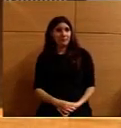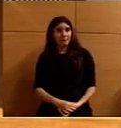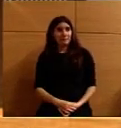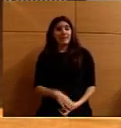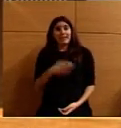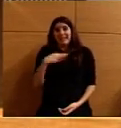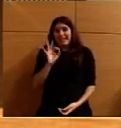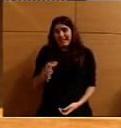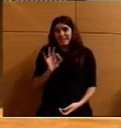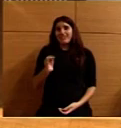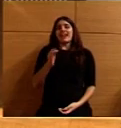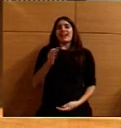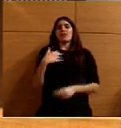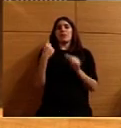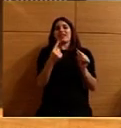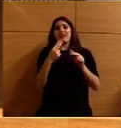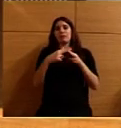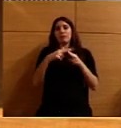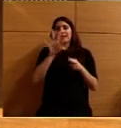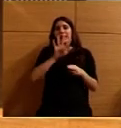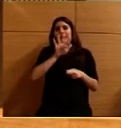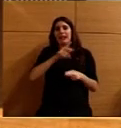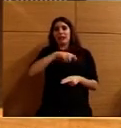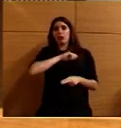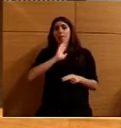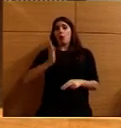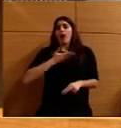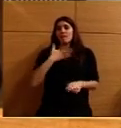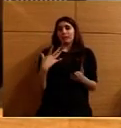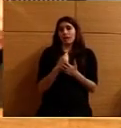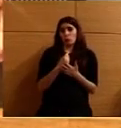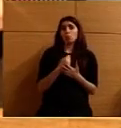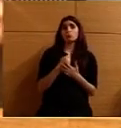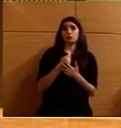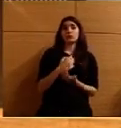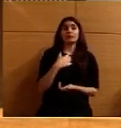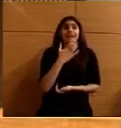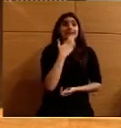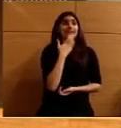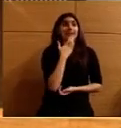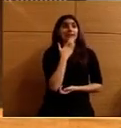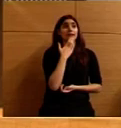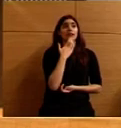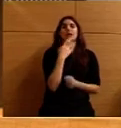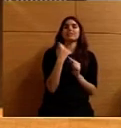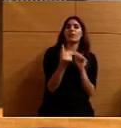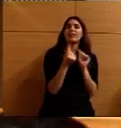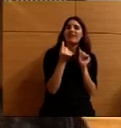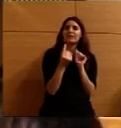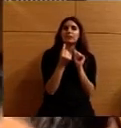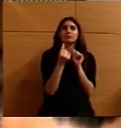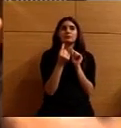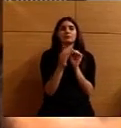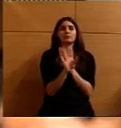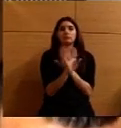es cierto que es un debate de política nacional, pero que nos va a afectar a todos los españoles, y nosotros, pues sí, no es un debate